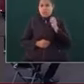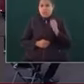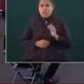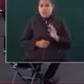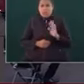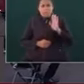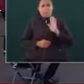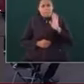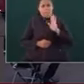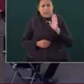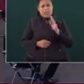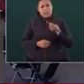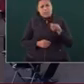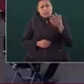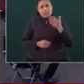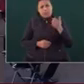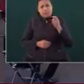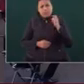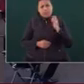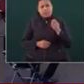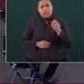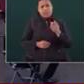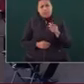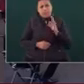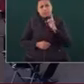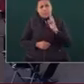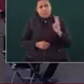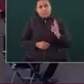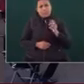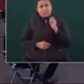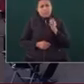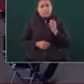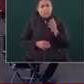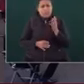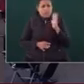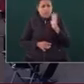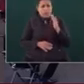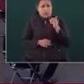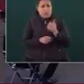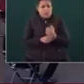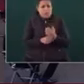primarios. Con todo respeto, muy elementales.